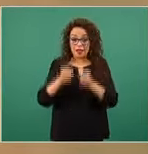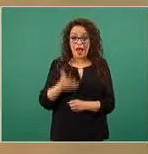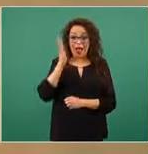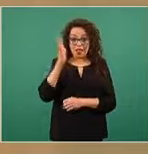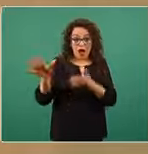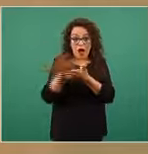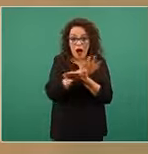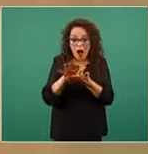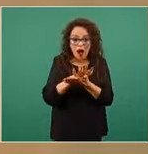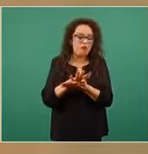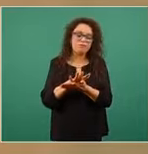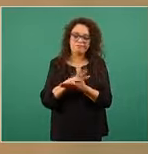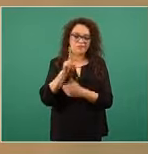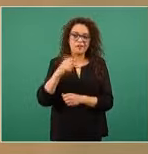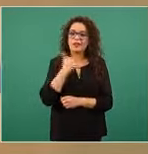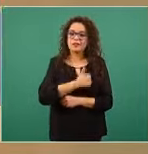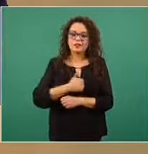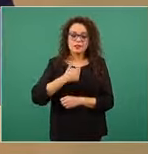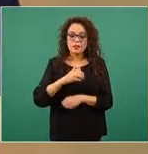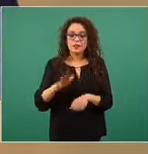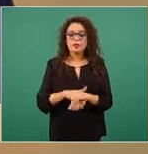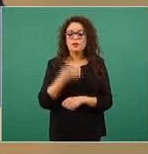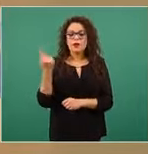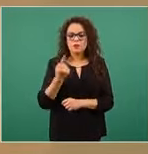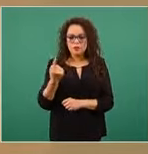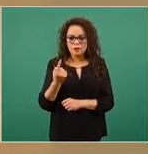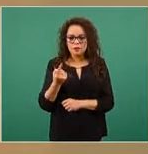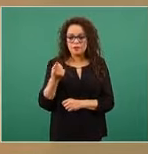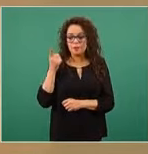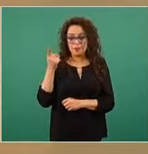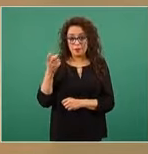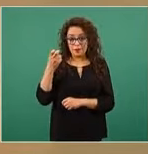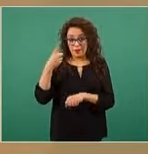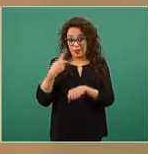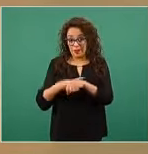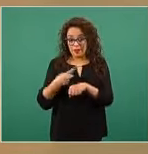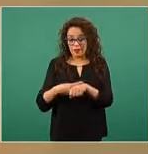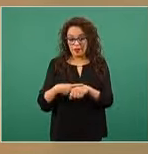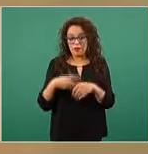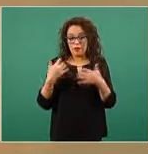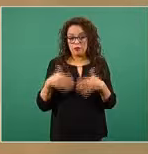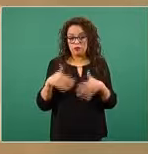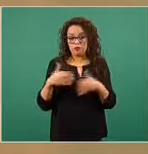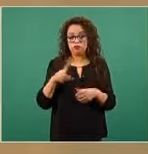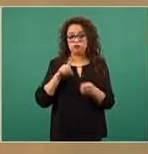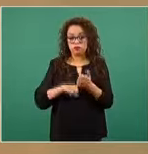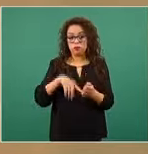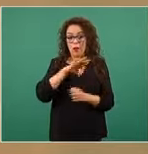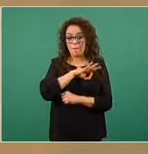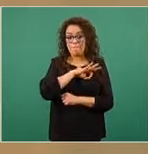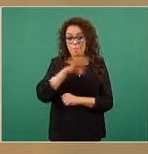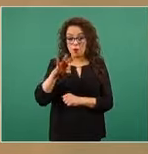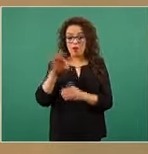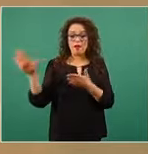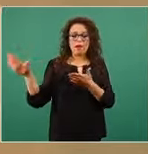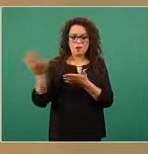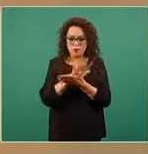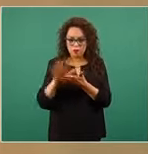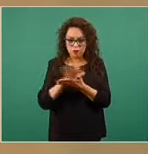desafortunadamente porque es una de las enfermedades que sería un excelente candidato a ser eliminada,